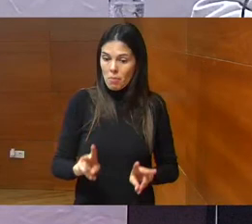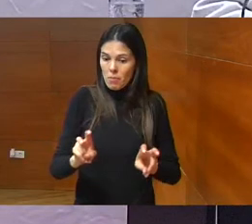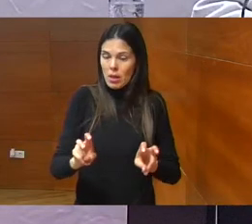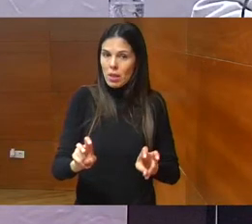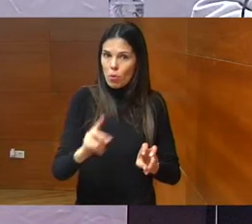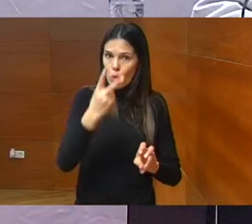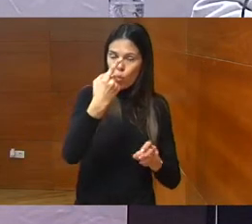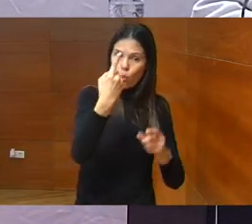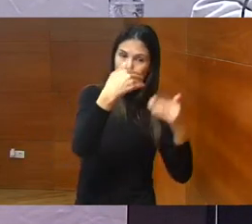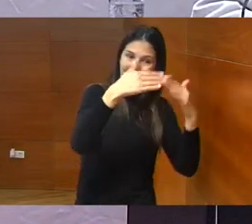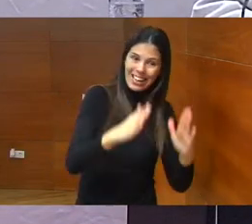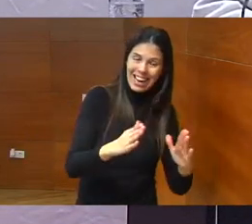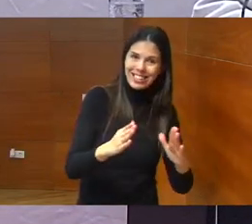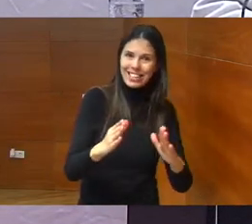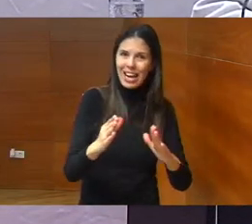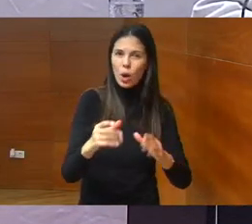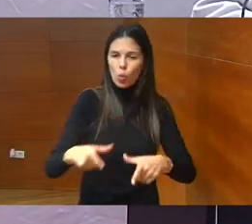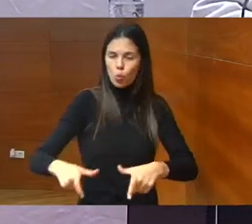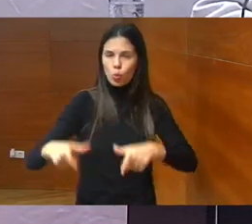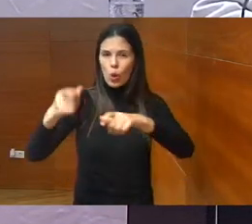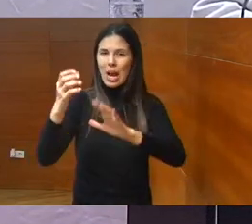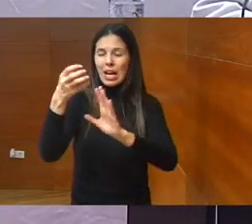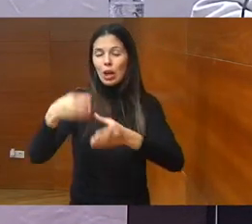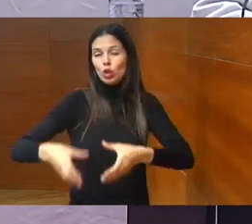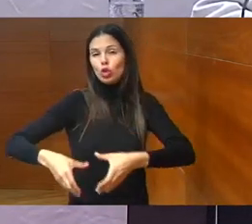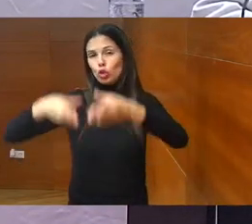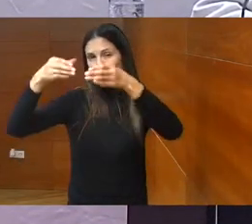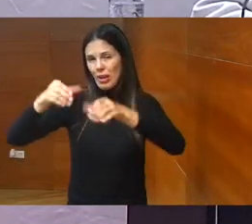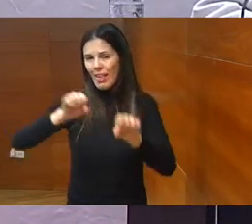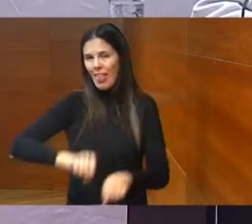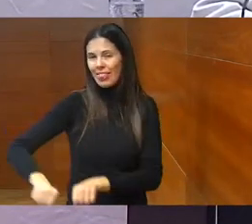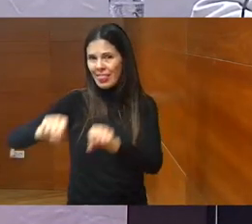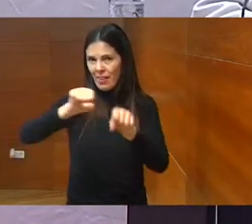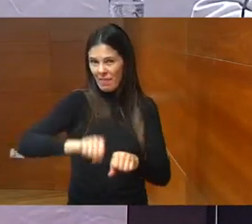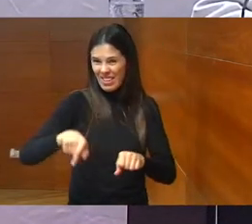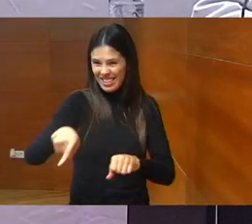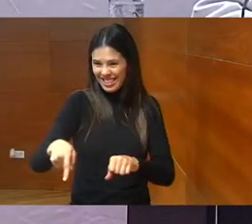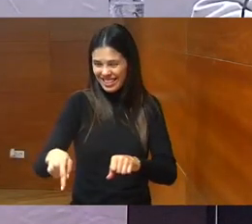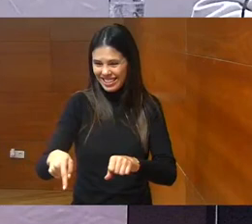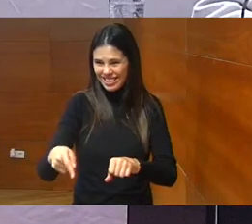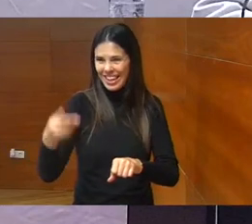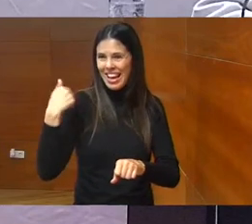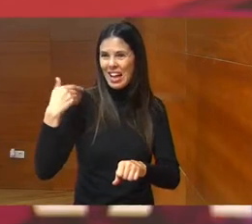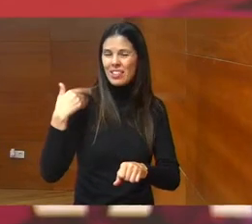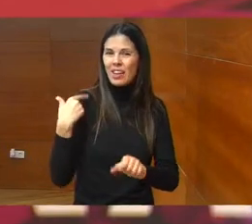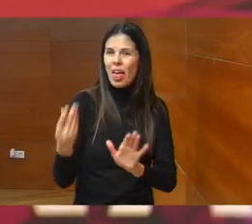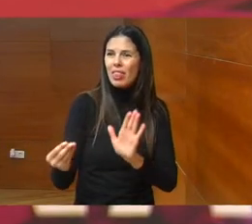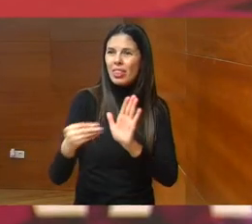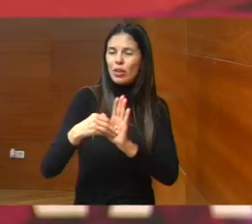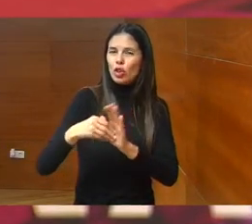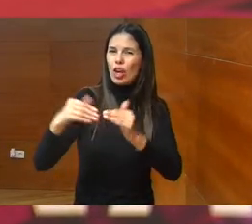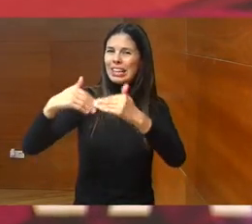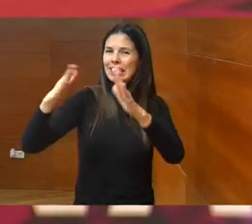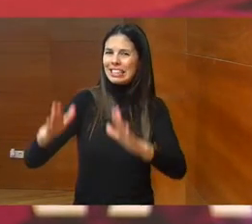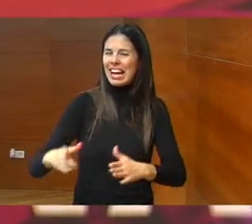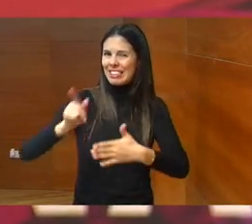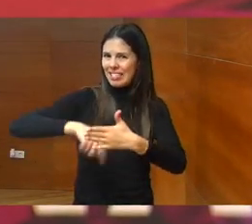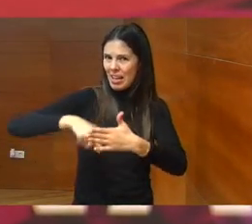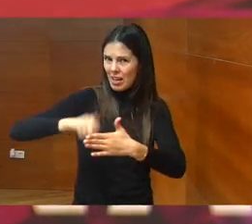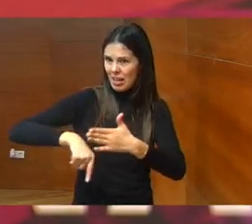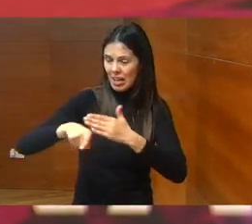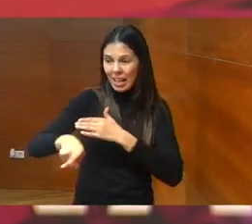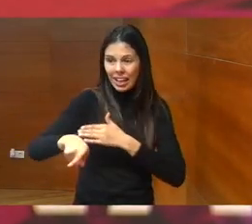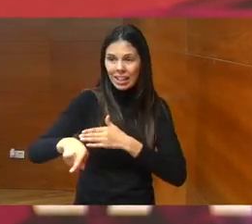por una casa y una torre de defensa que formaban parte de un artiga casa de rendas dita Torre